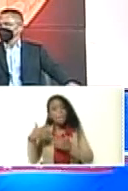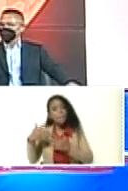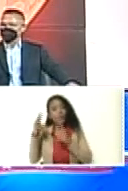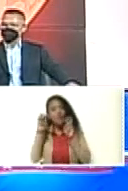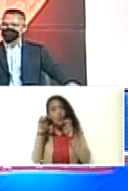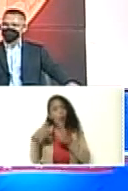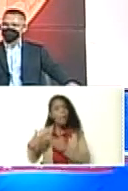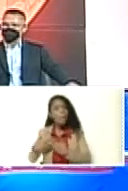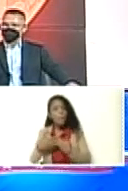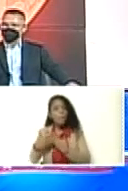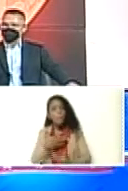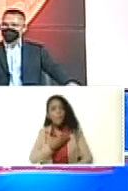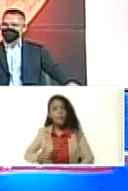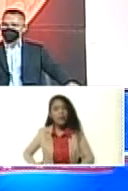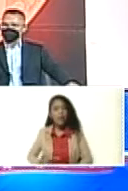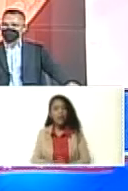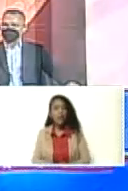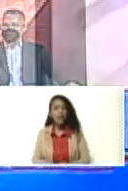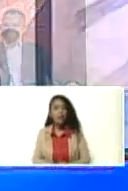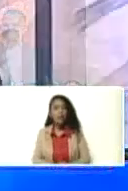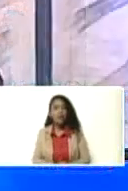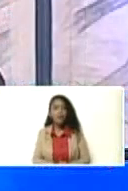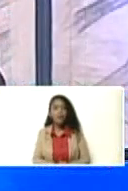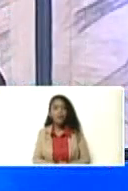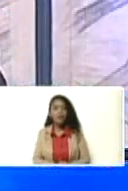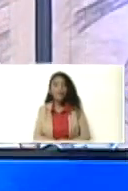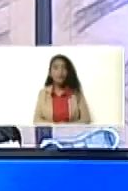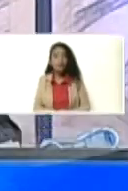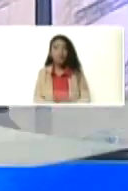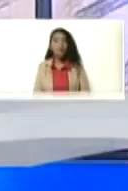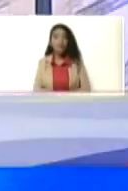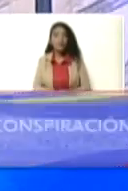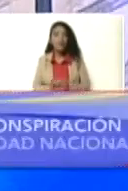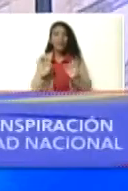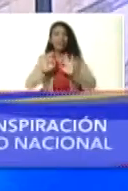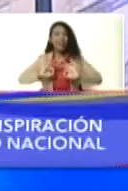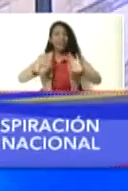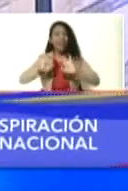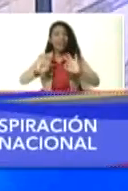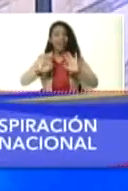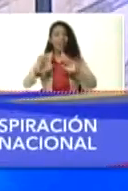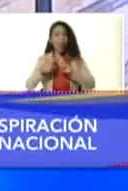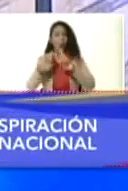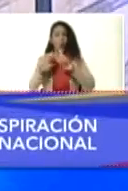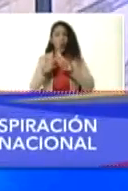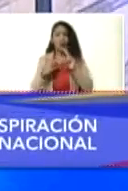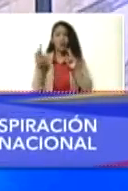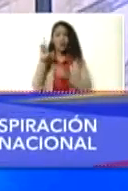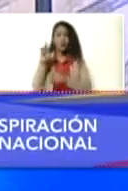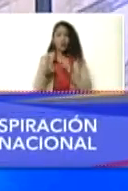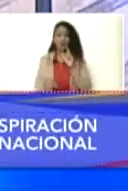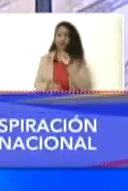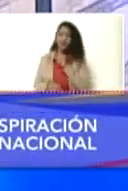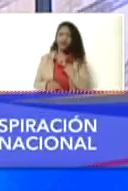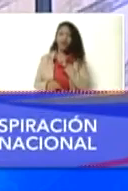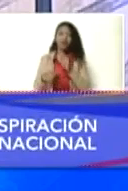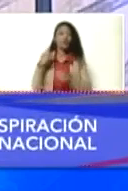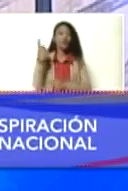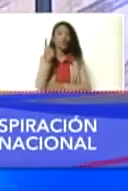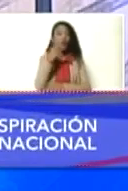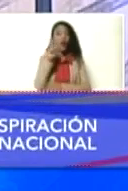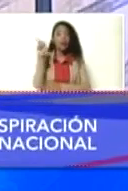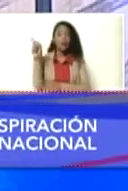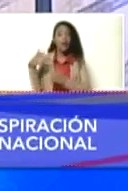Sin escrúpulos. Panamá Post. Nadie conoce en Venezuela qué es eso. Solo allá en los Estados Unidos